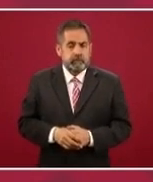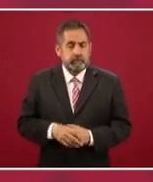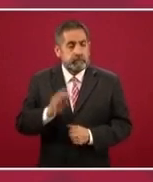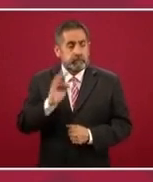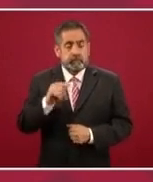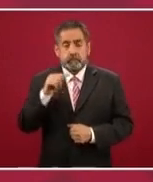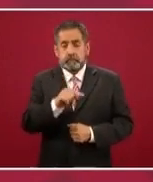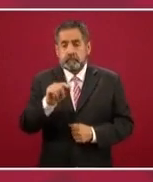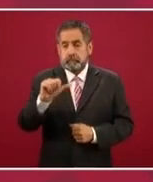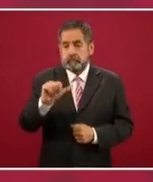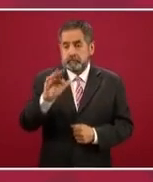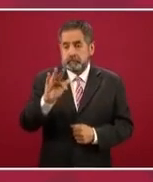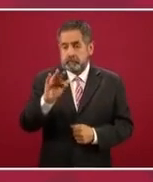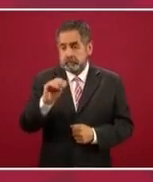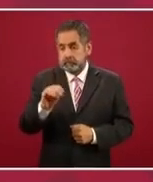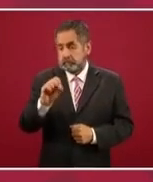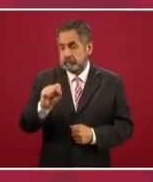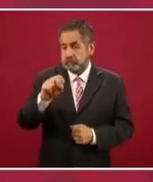Alfonso Romo,